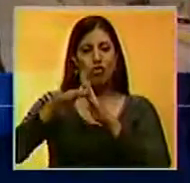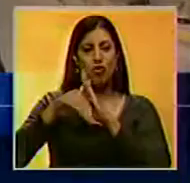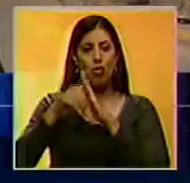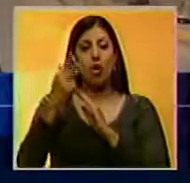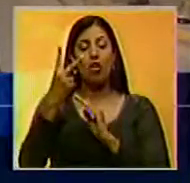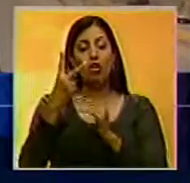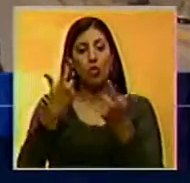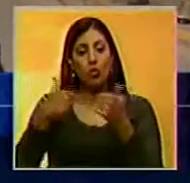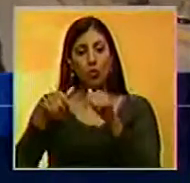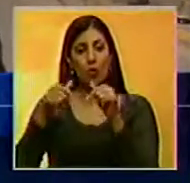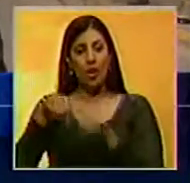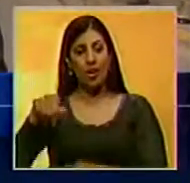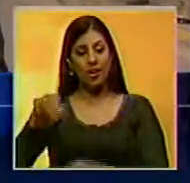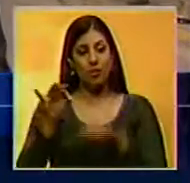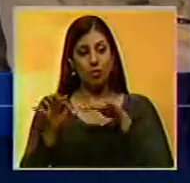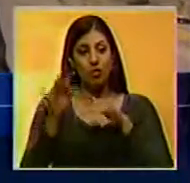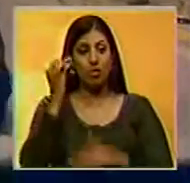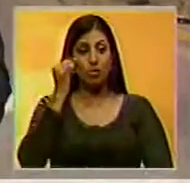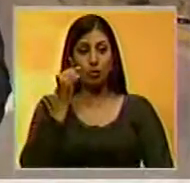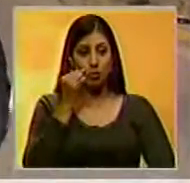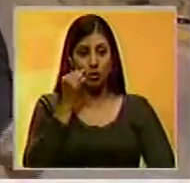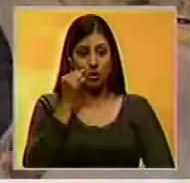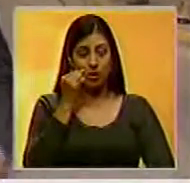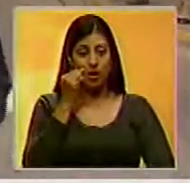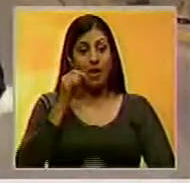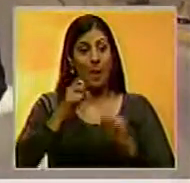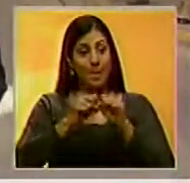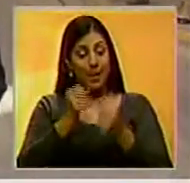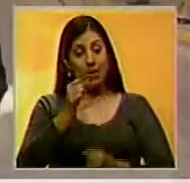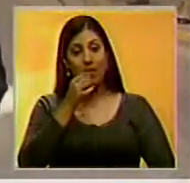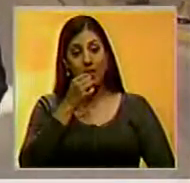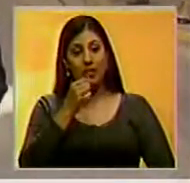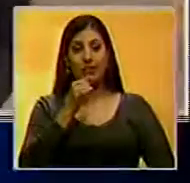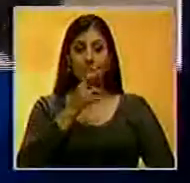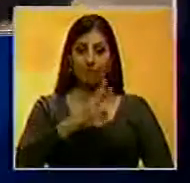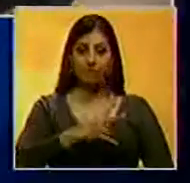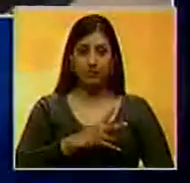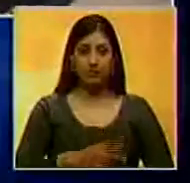en dos urbanizaciones del municipio Sucre. En Palo Verde, Euclides Otillo, Noticiero Brevisión.